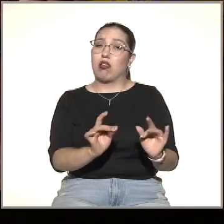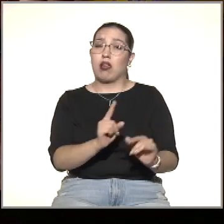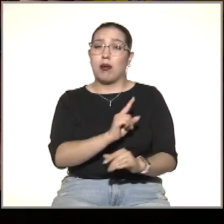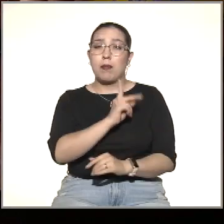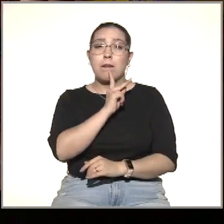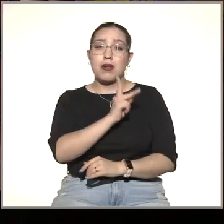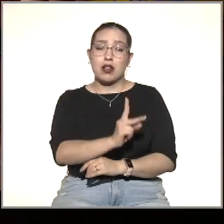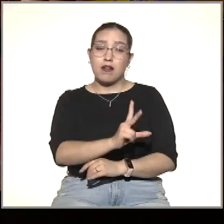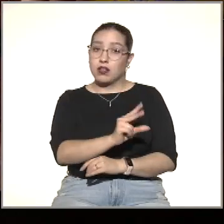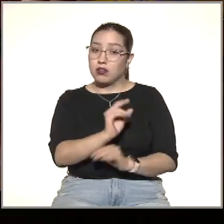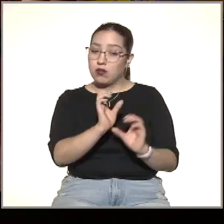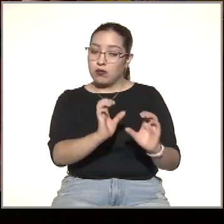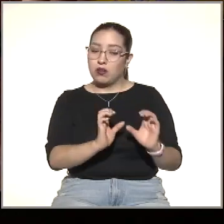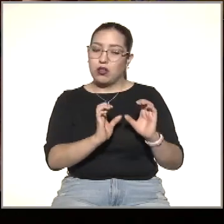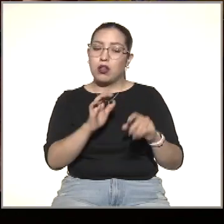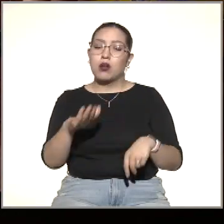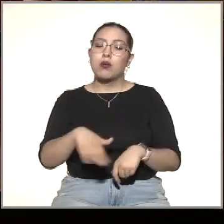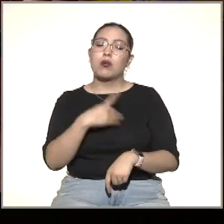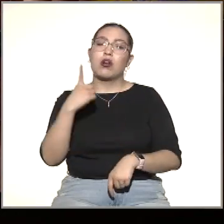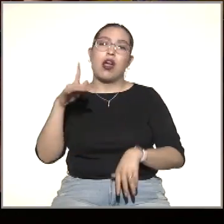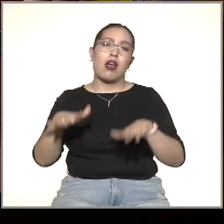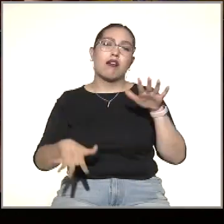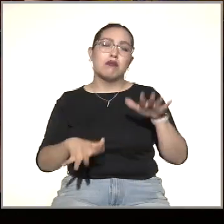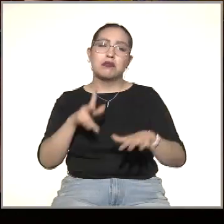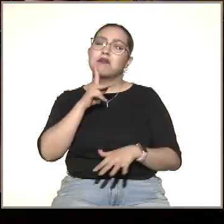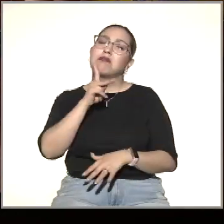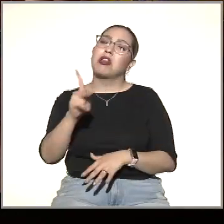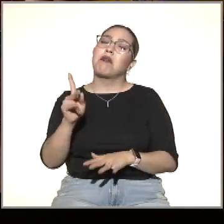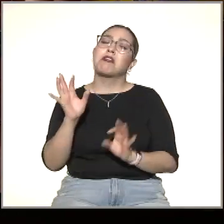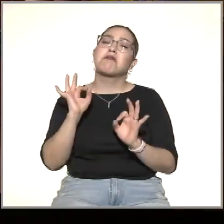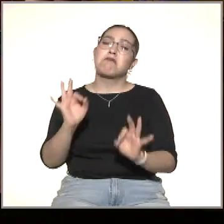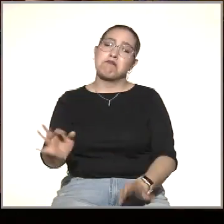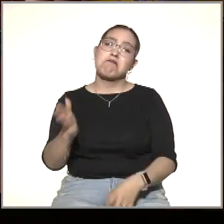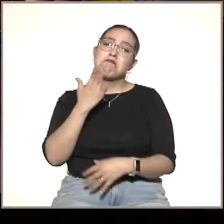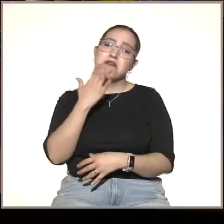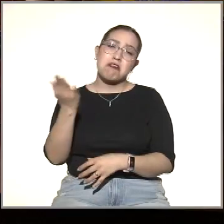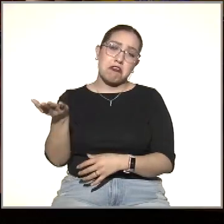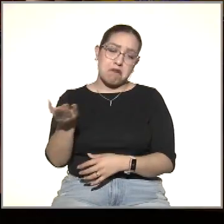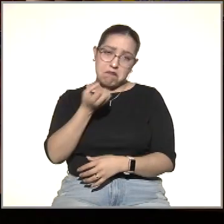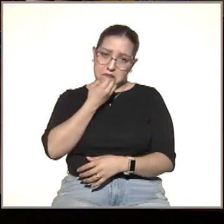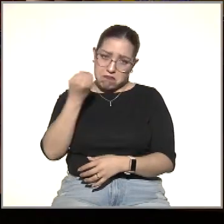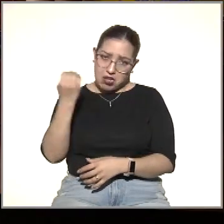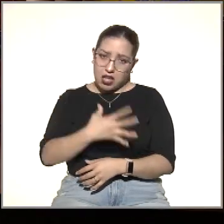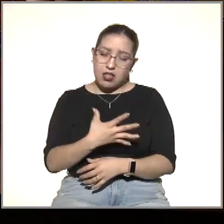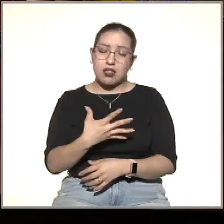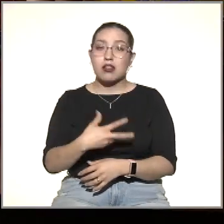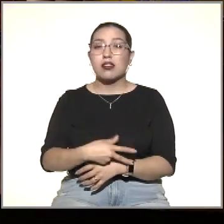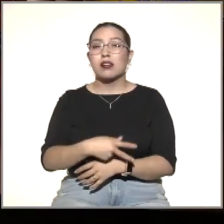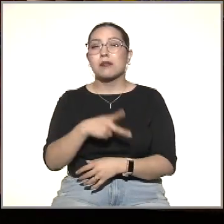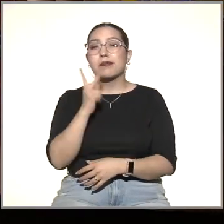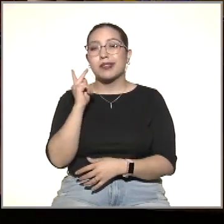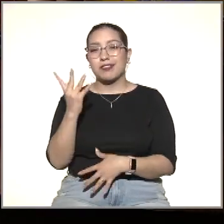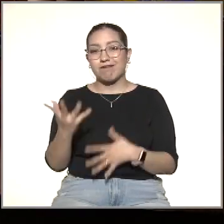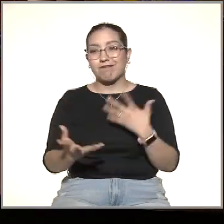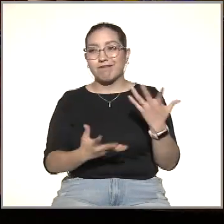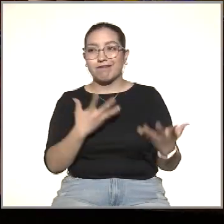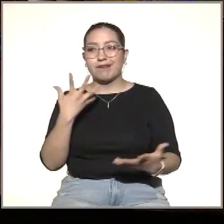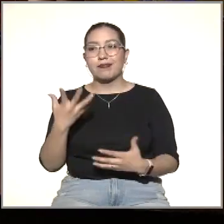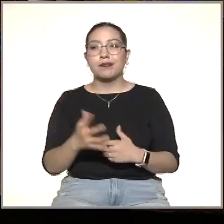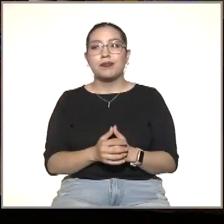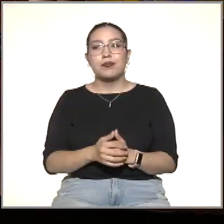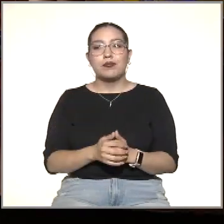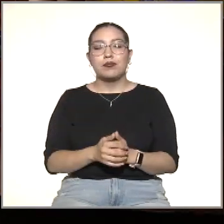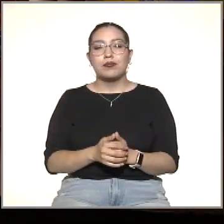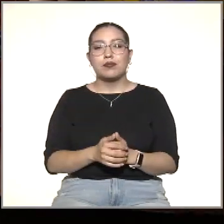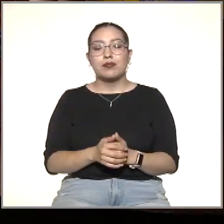bien bonitas, Ay, también claro. decimos cosas bien padres y las combinamos con las otras. Y creo que el punto es